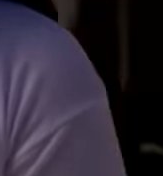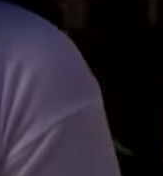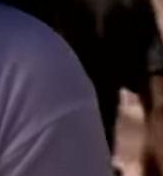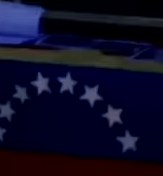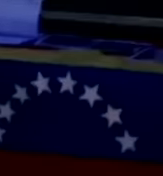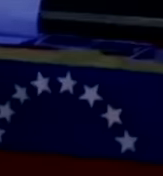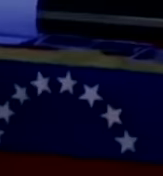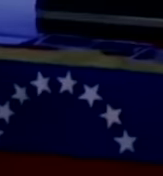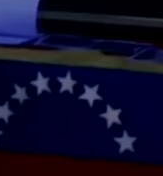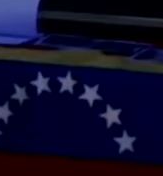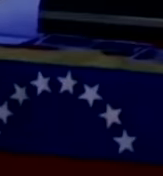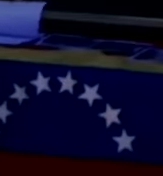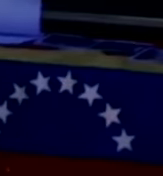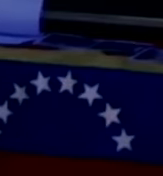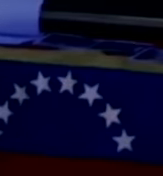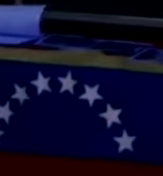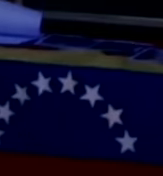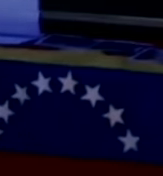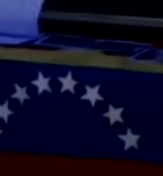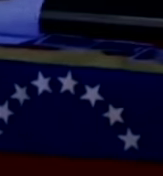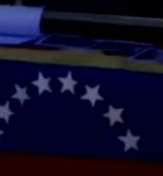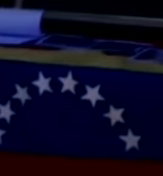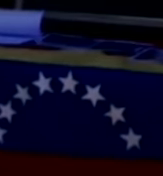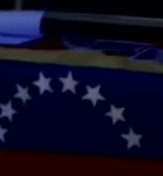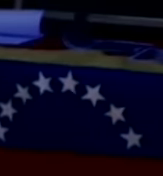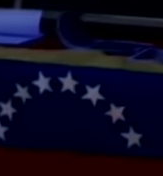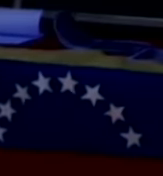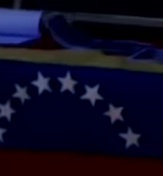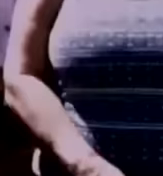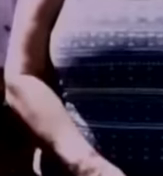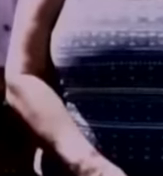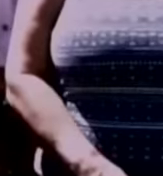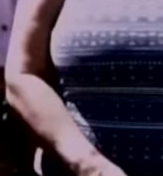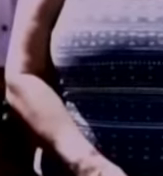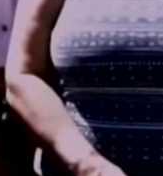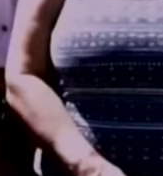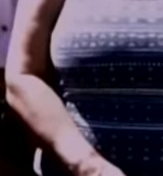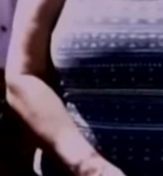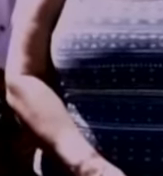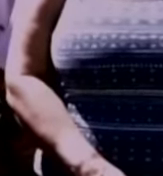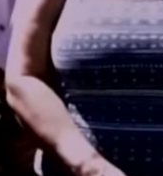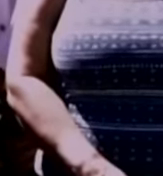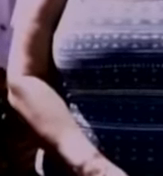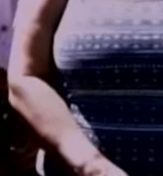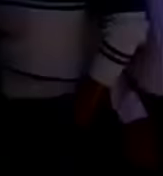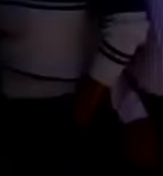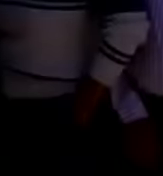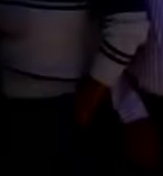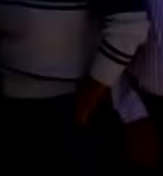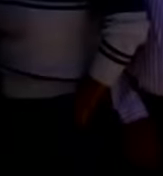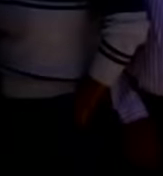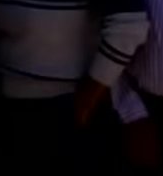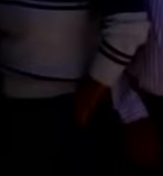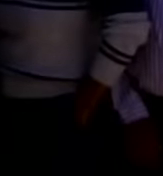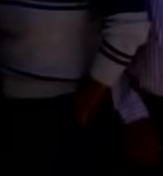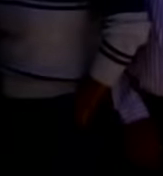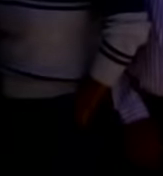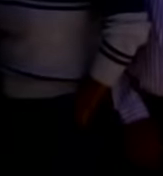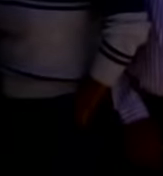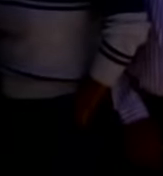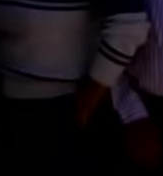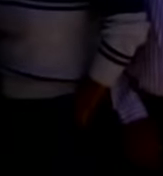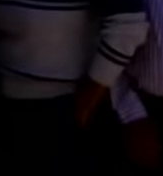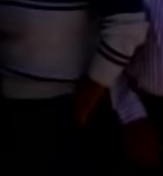de las vocerías del Consejo Comunal y los gabinetes de gobierno comunal, identificamos los nudos críticos de la agenda concreta de